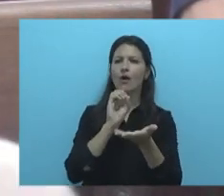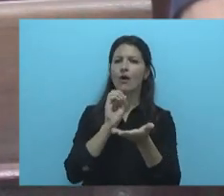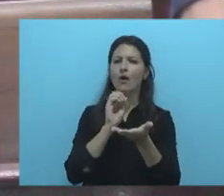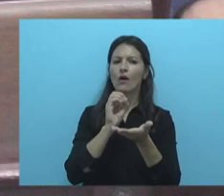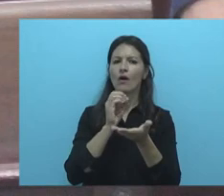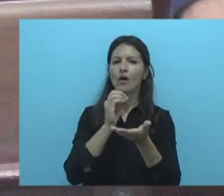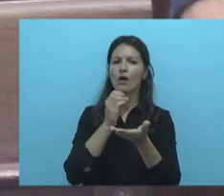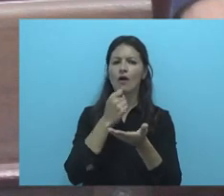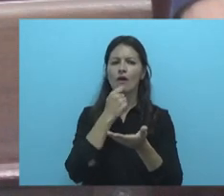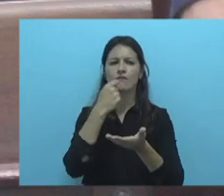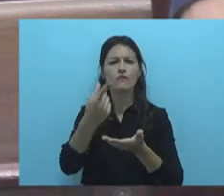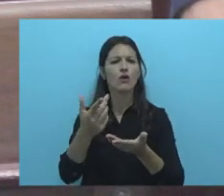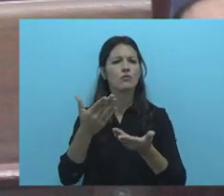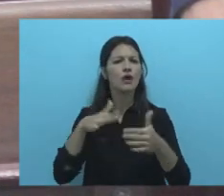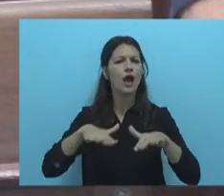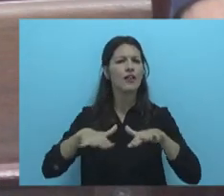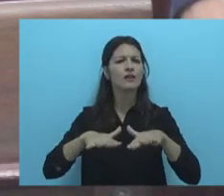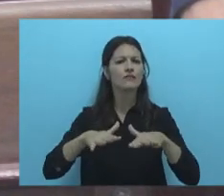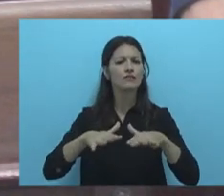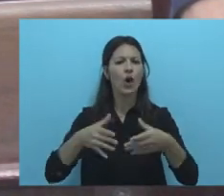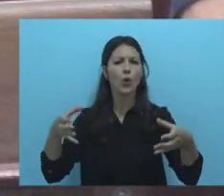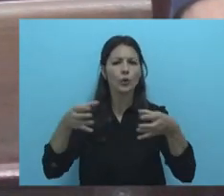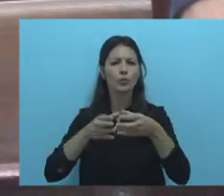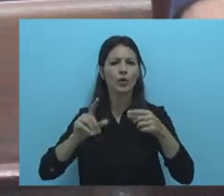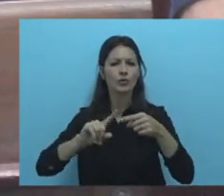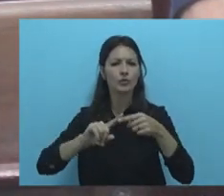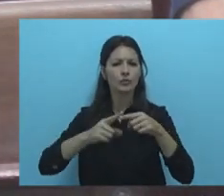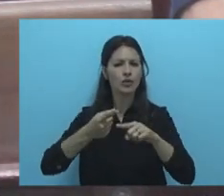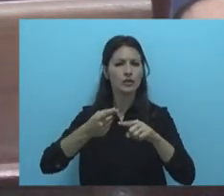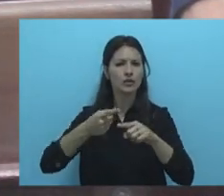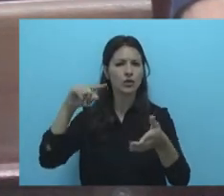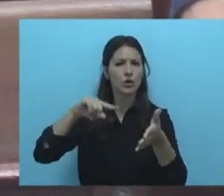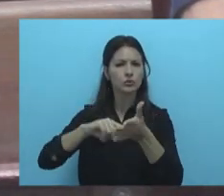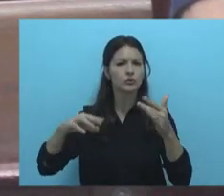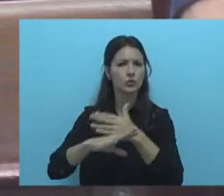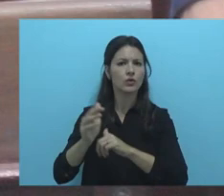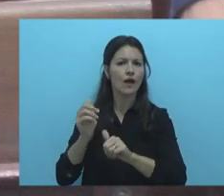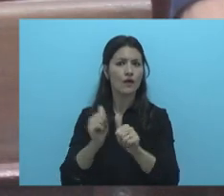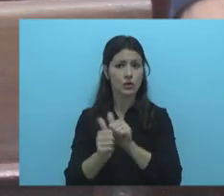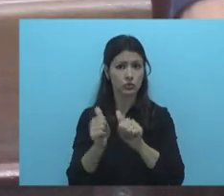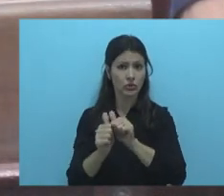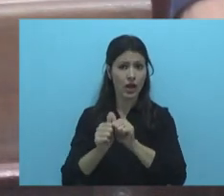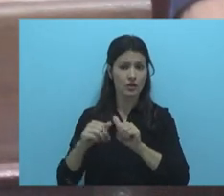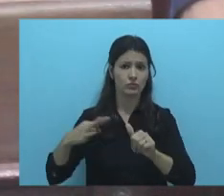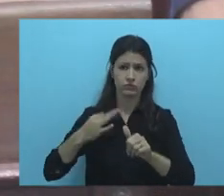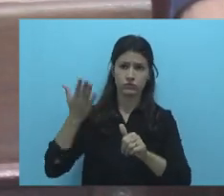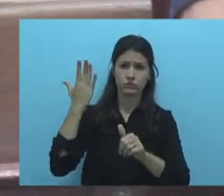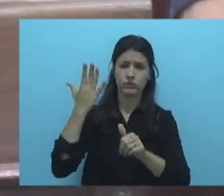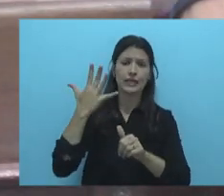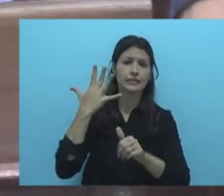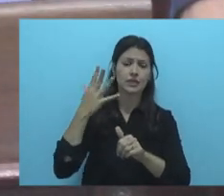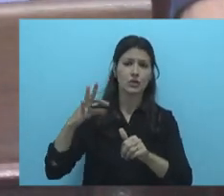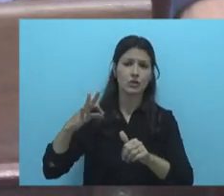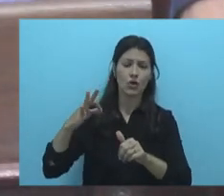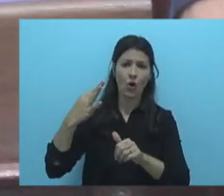actividad partidaria en la sede de Gobernación de la Ciudad de Rosario, el día 5 de octubre. El